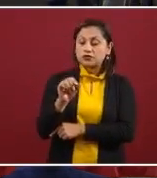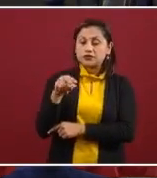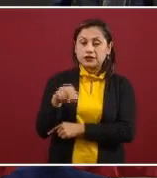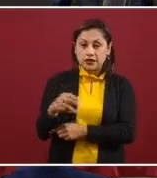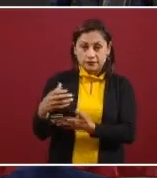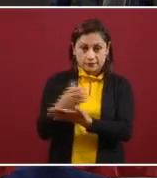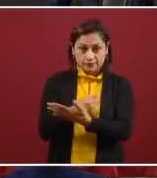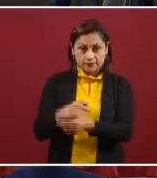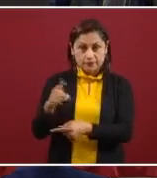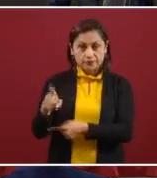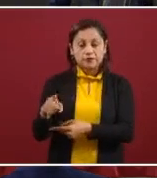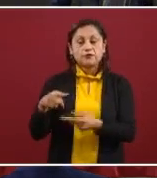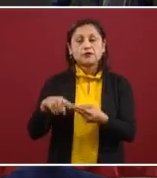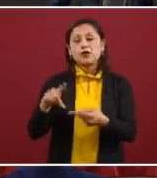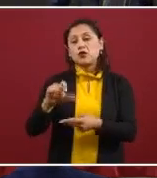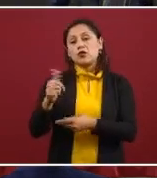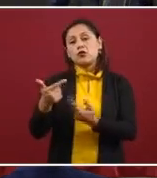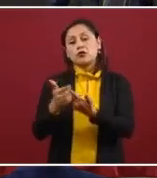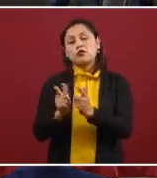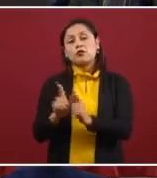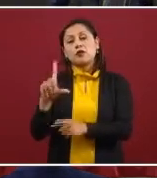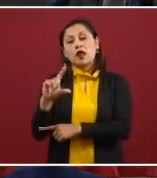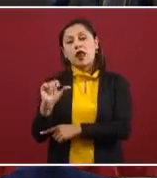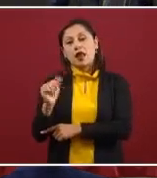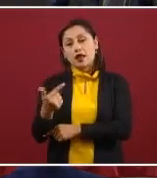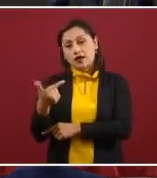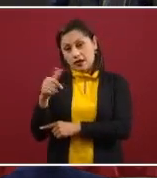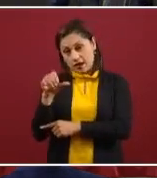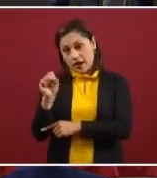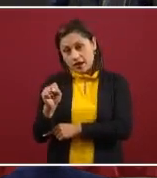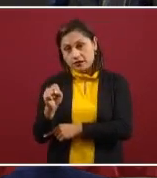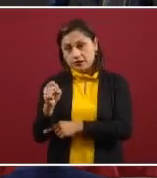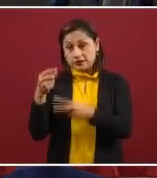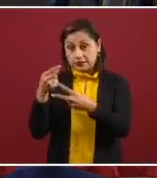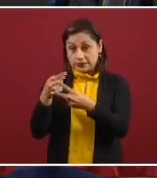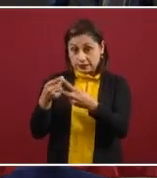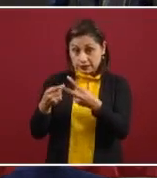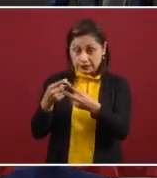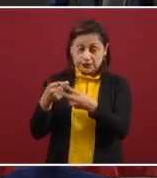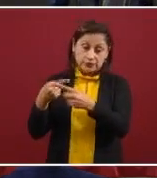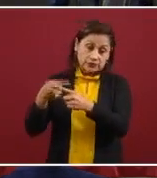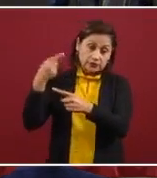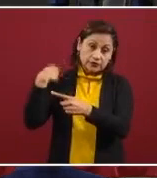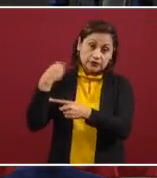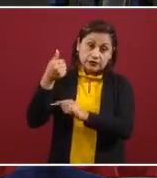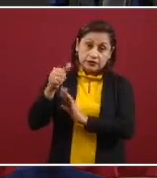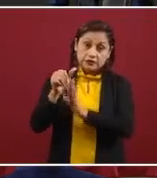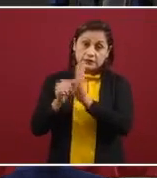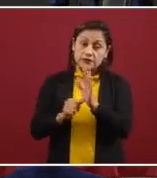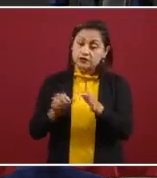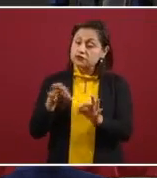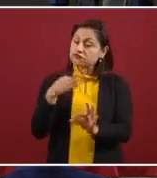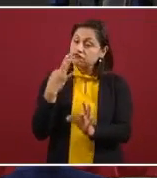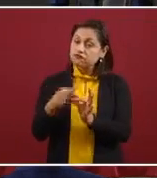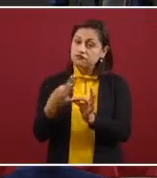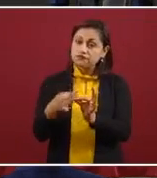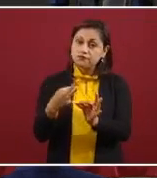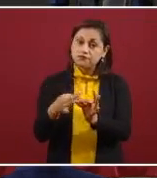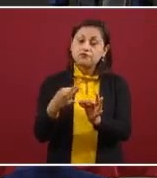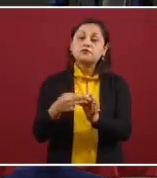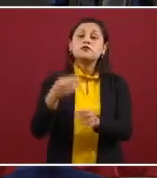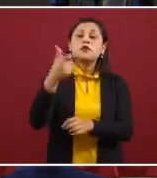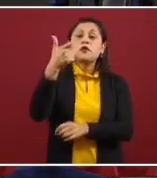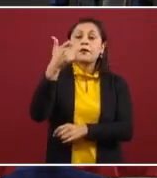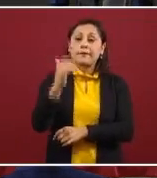Lagas, que han sido las que en los 6 meses han presentado las mejores condiciones de servicio y sobre todo los precios